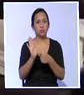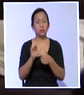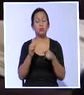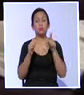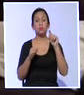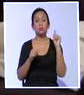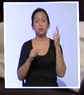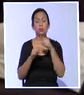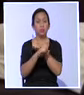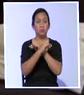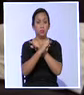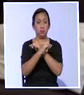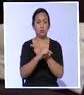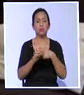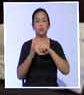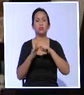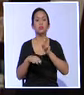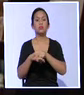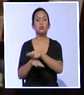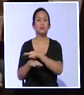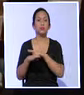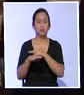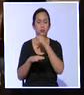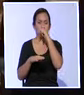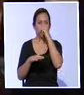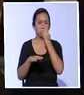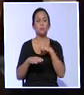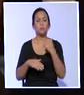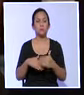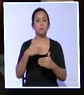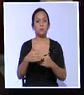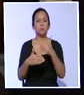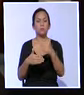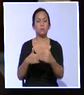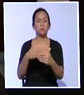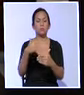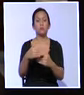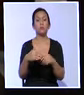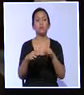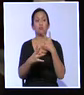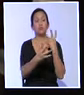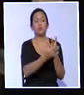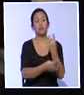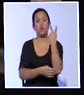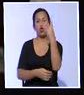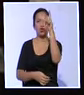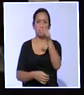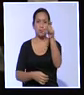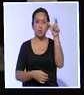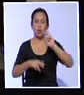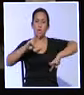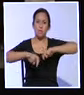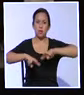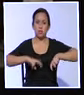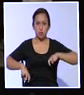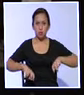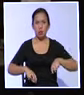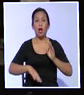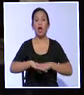de twitter la fiscalía general del estado informó paso a paso de esta diligencia que detuvo a dos personas para investigaciones por